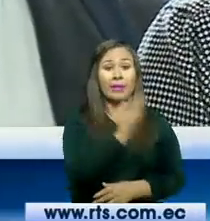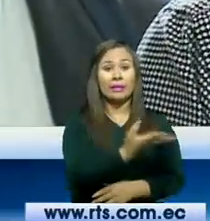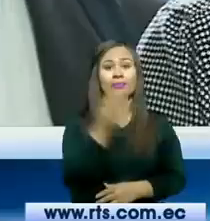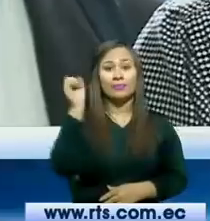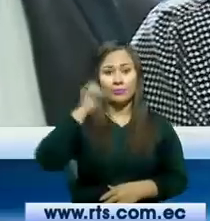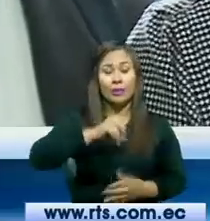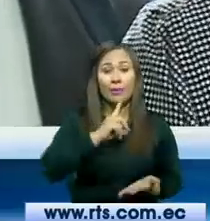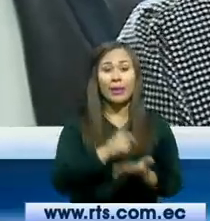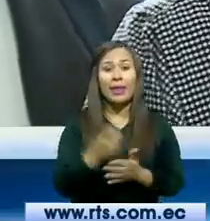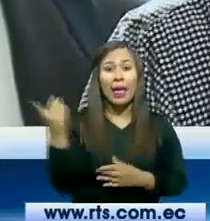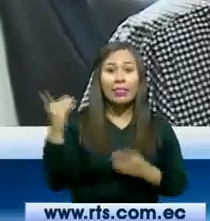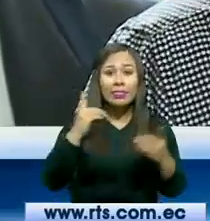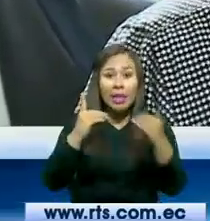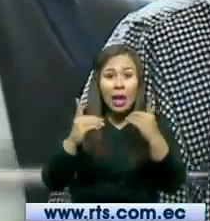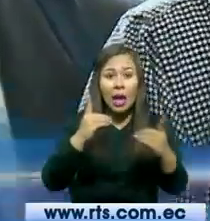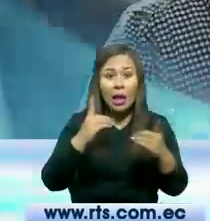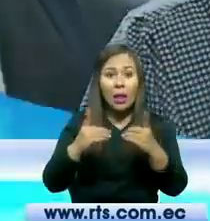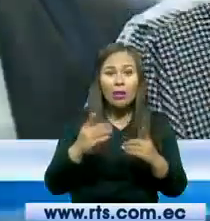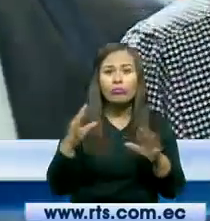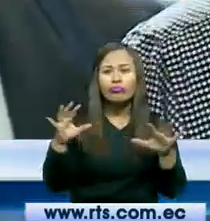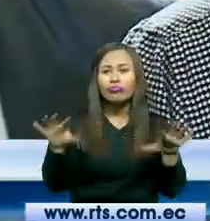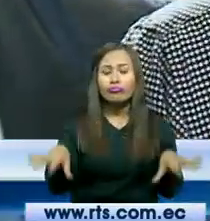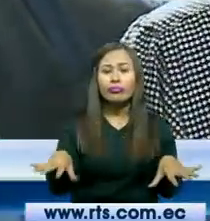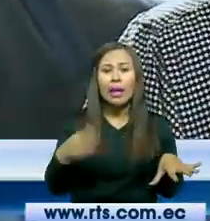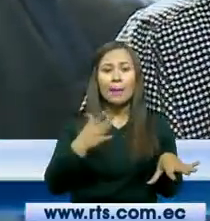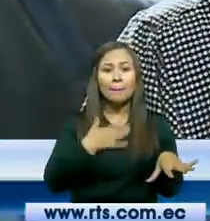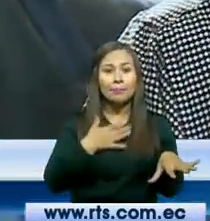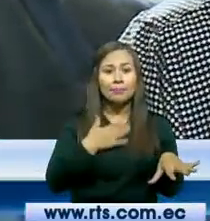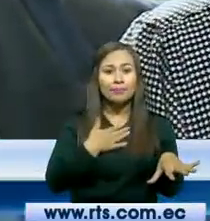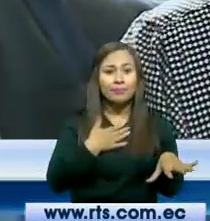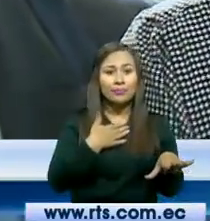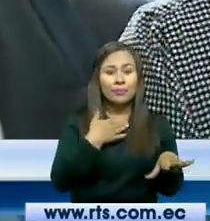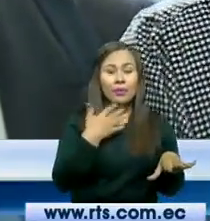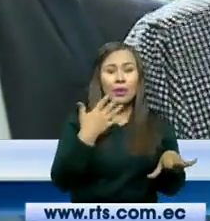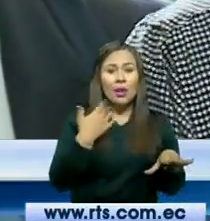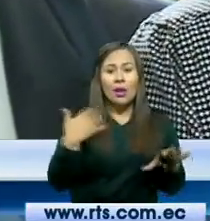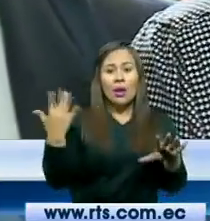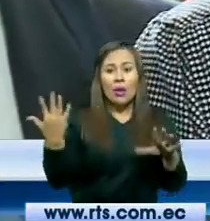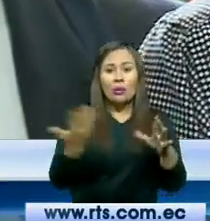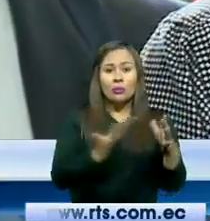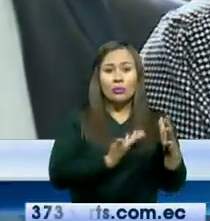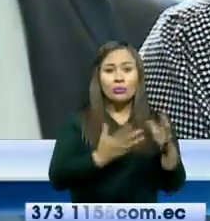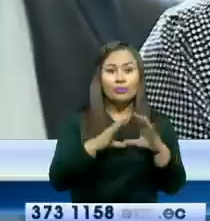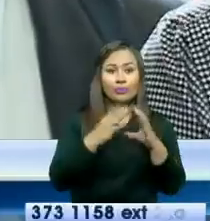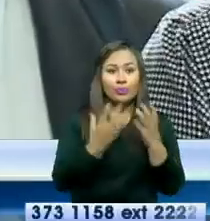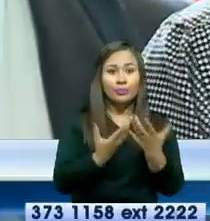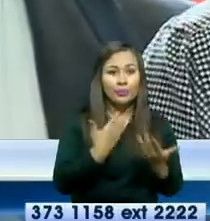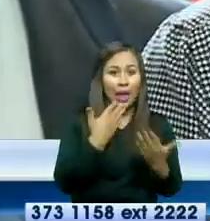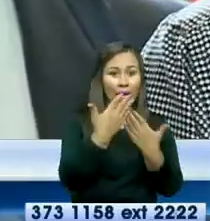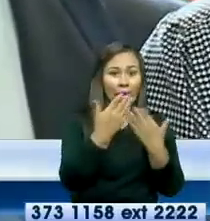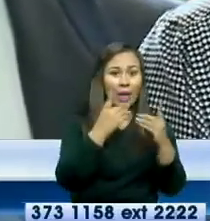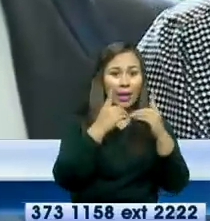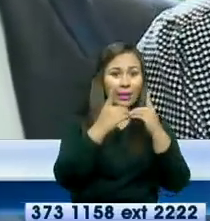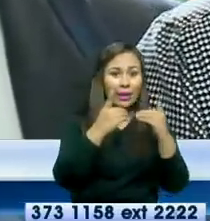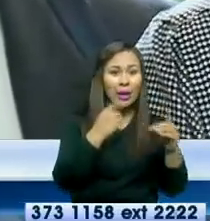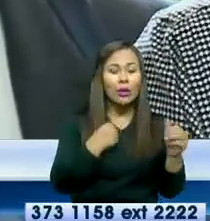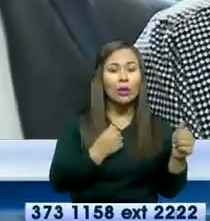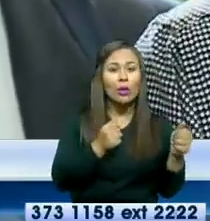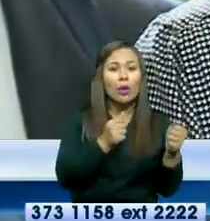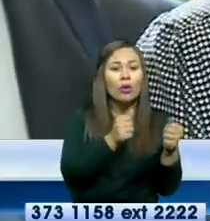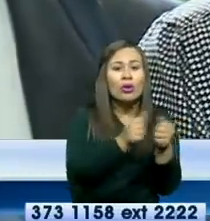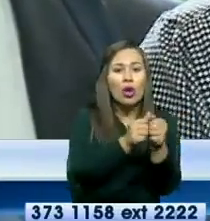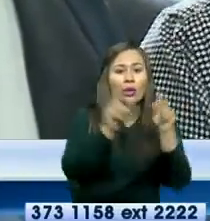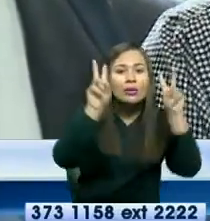el Ejecutivo? El diálogo con el presidente de la República va en el marco desde el Frente Unitario. Hemos